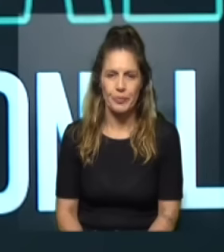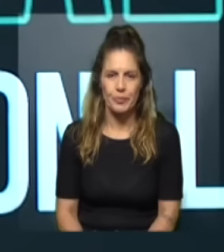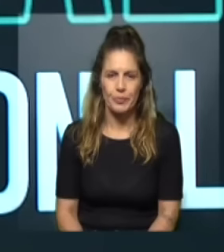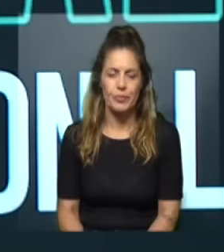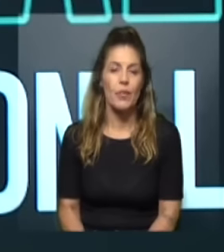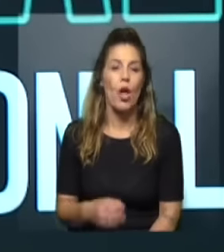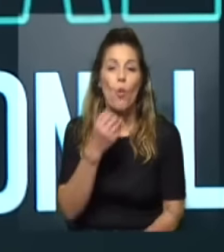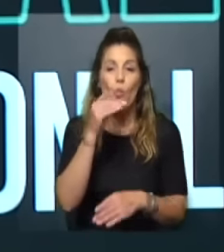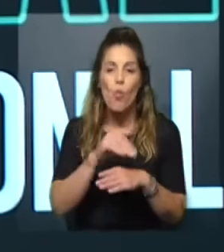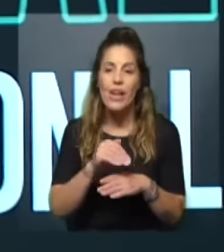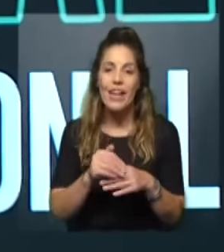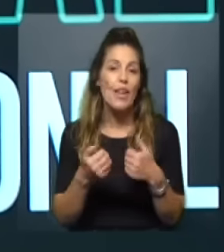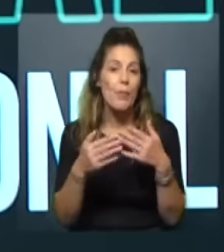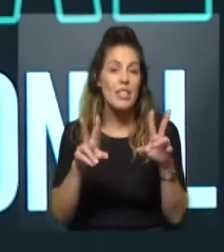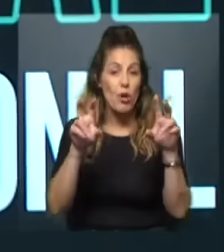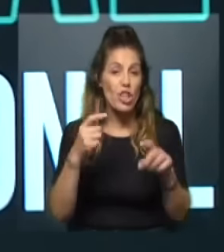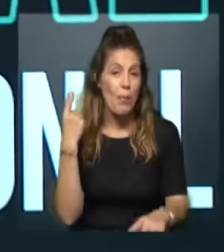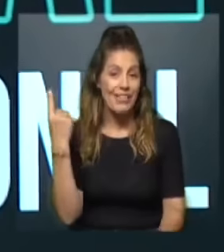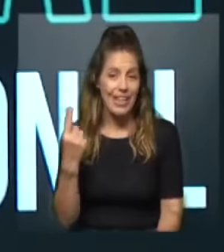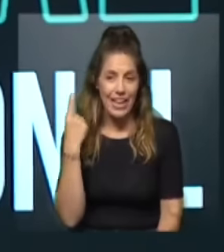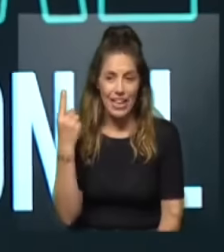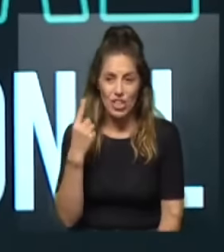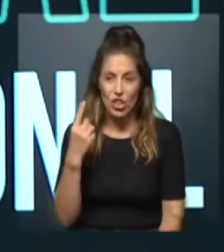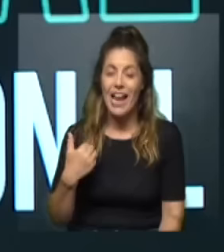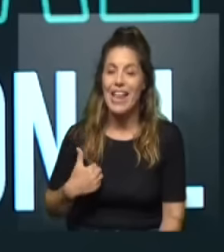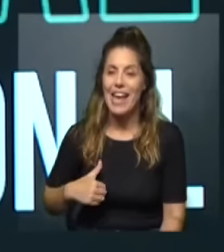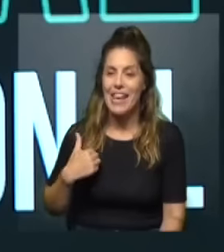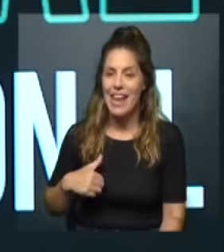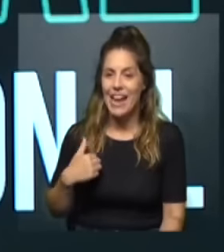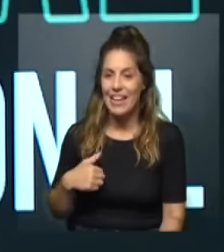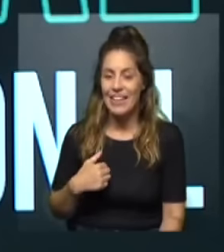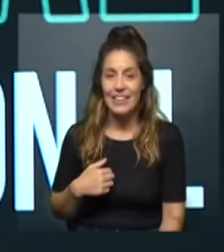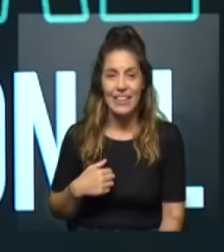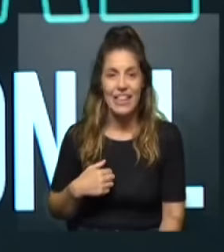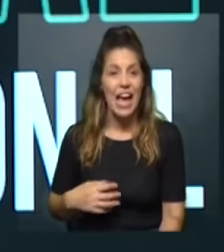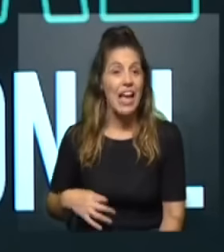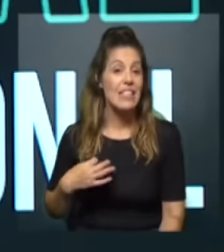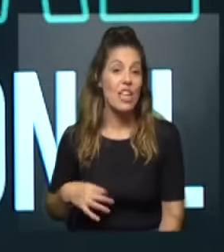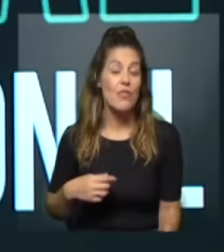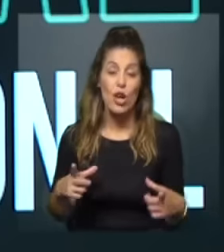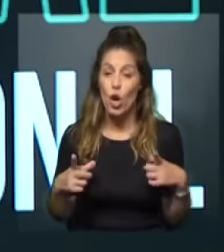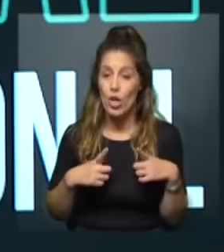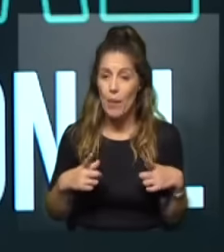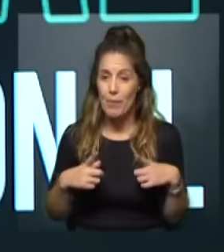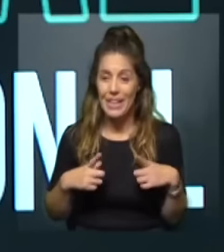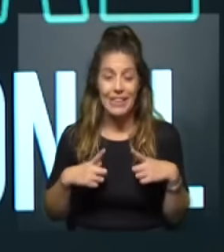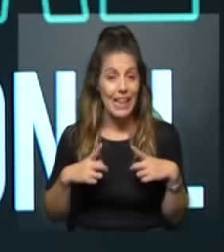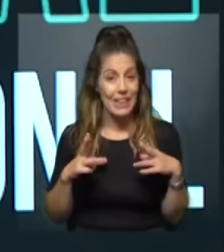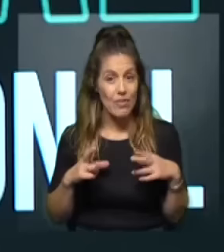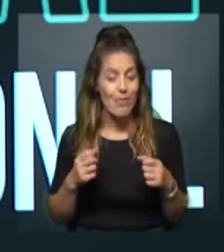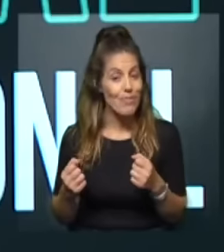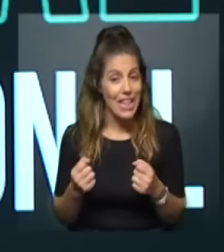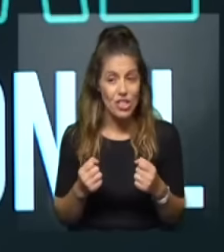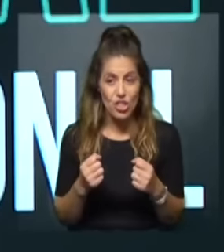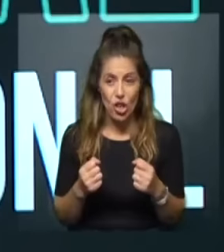Qué tal Buenas tardes abrimos el capítulo internacional en la República Argentina donde se vive con gran expectativa y alguna tensión